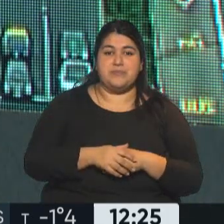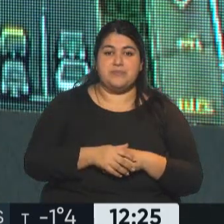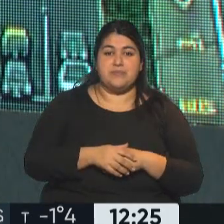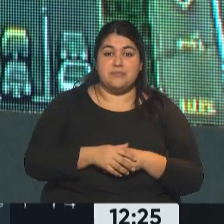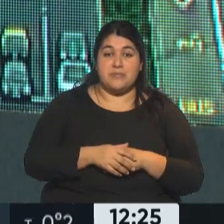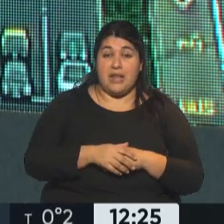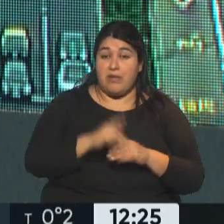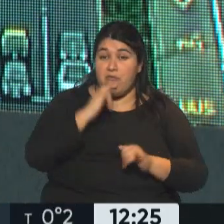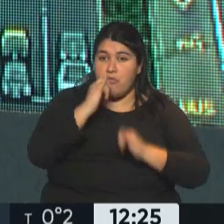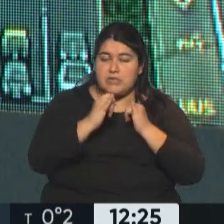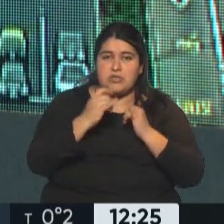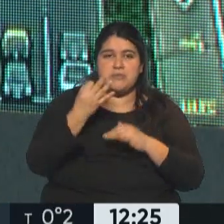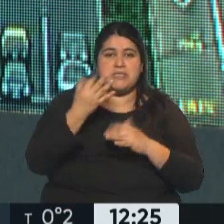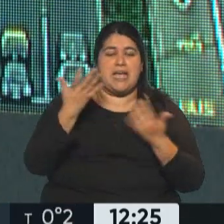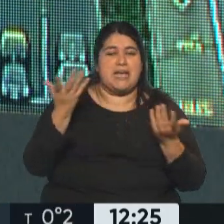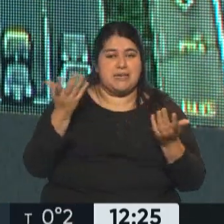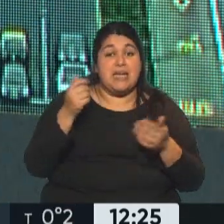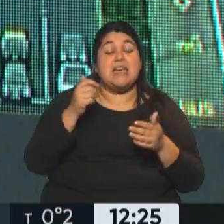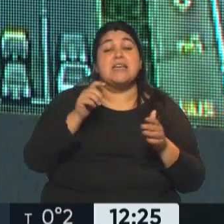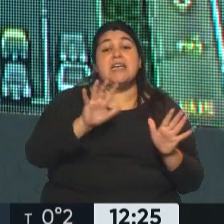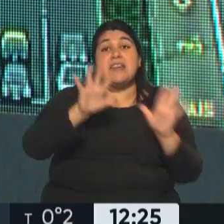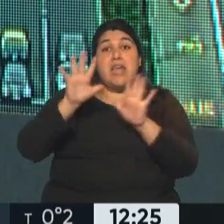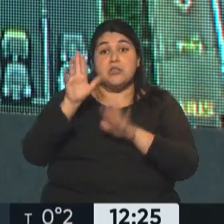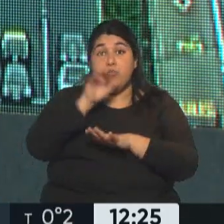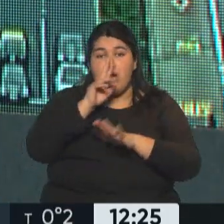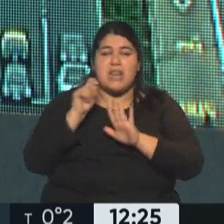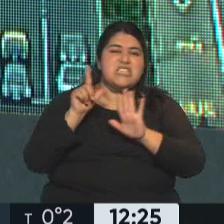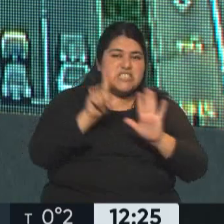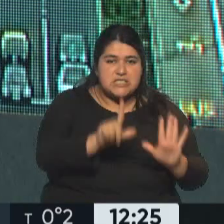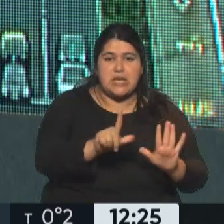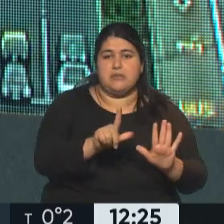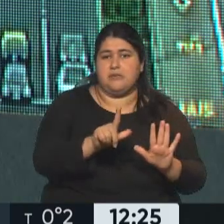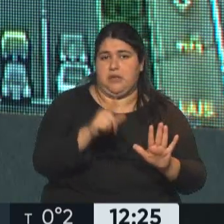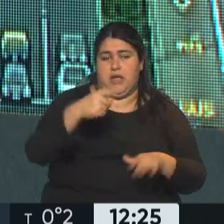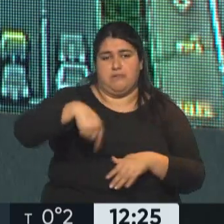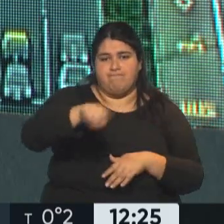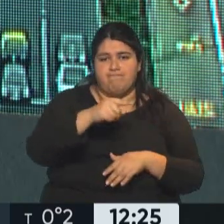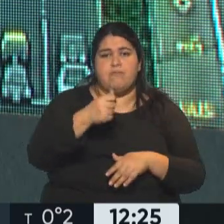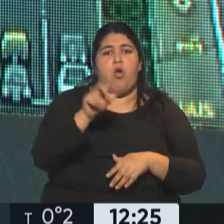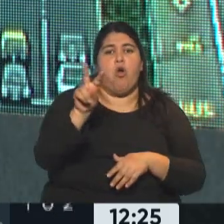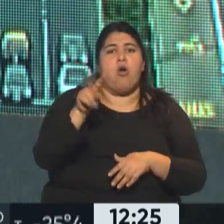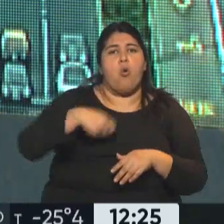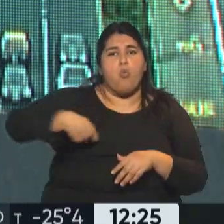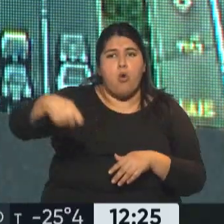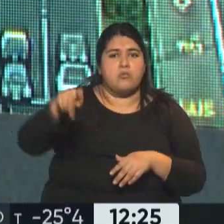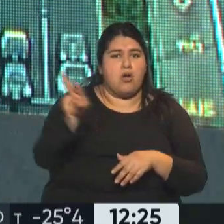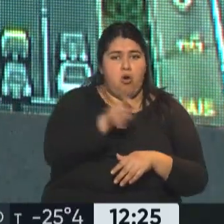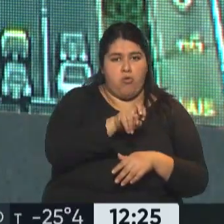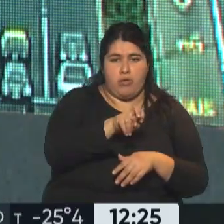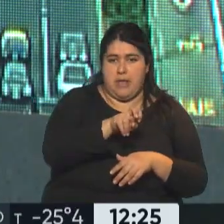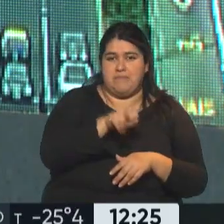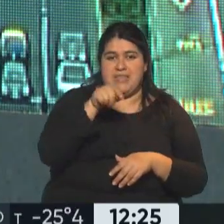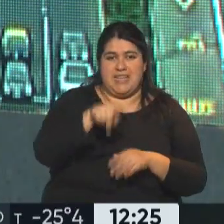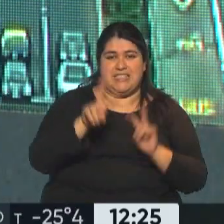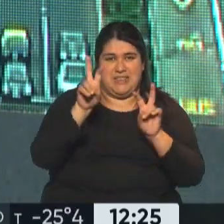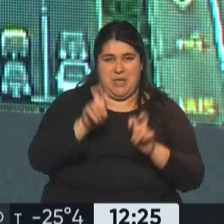El dato estremece, pero es parte de la realidad. 7 de cada 10 mujeres en la provincia de Buenos Aires no recibe la cuota alimentaria. Nos metemos con